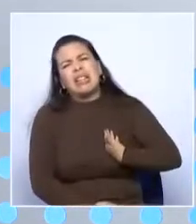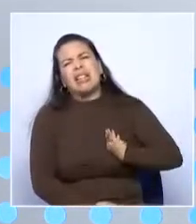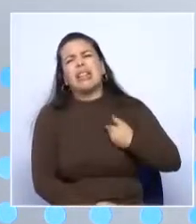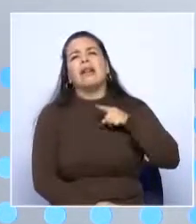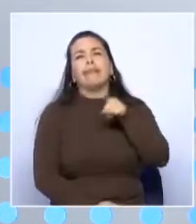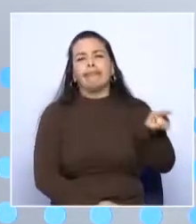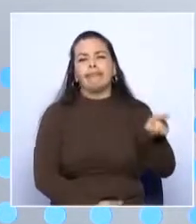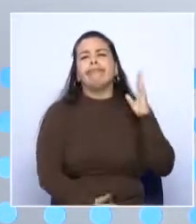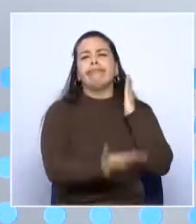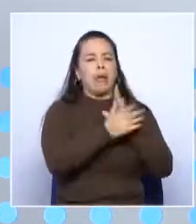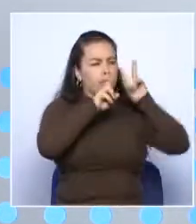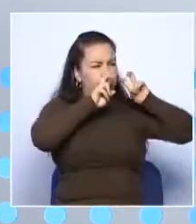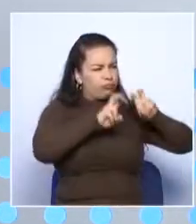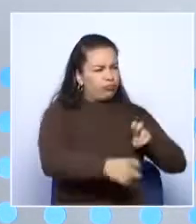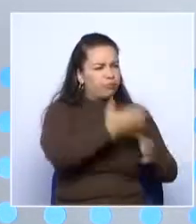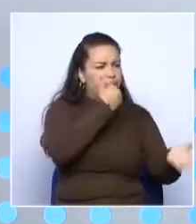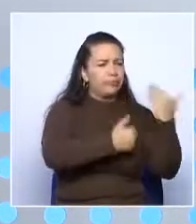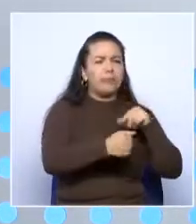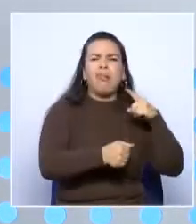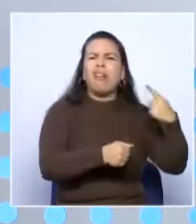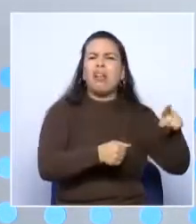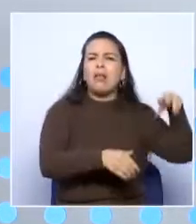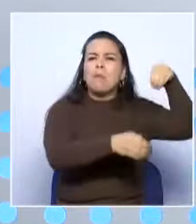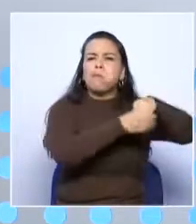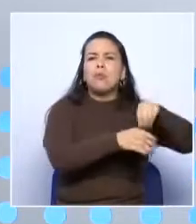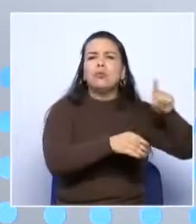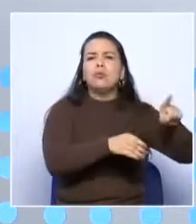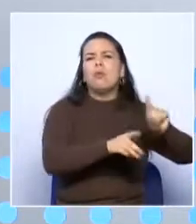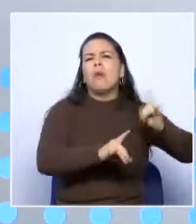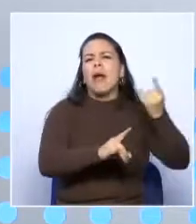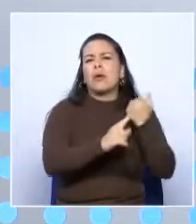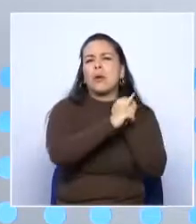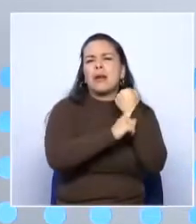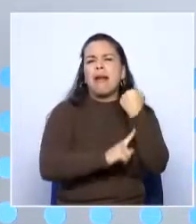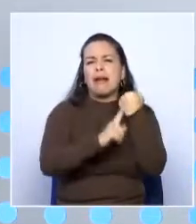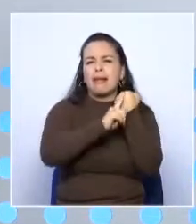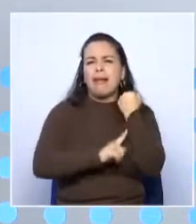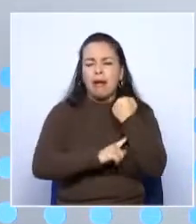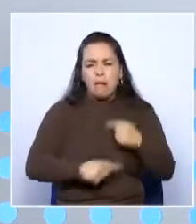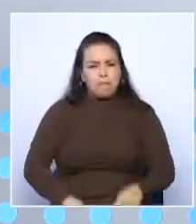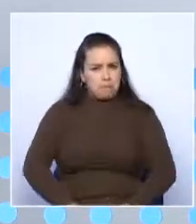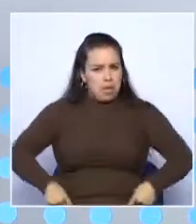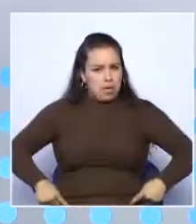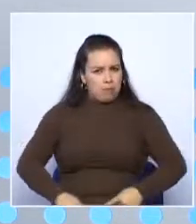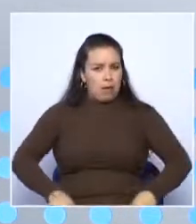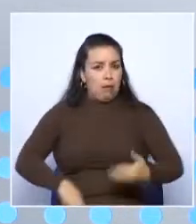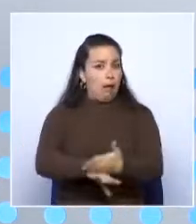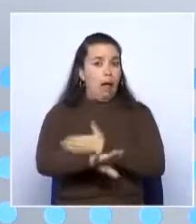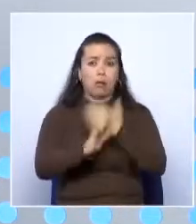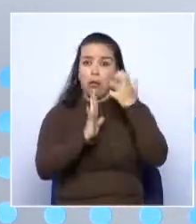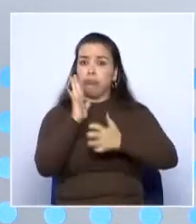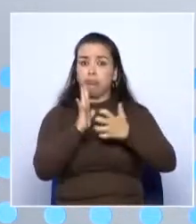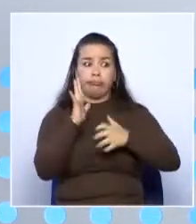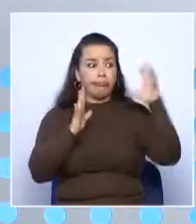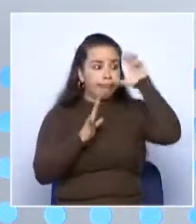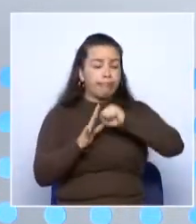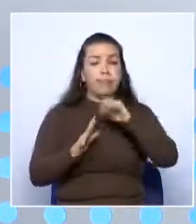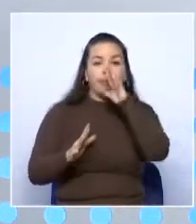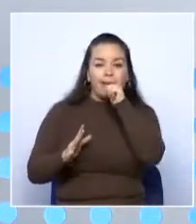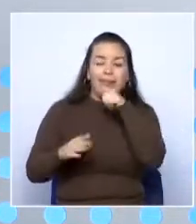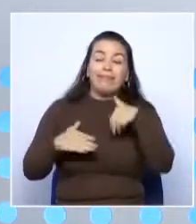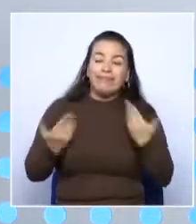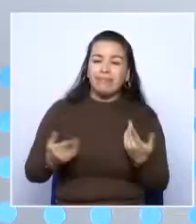con múltiples estudios y lo que tenían eran de pronto unas varices pelvianas que no habían sido diagnosticadas antes, ¿sí?